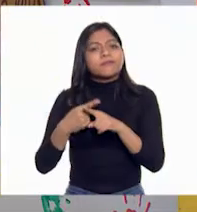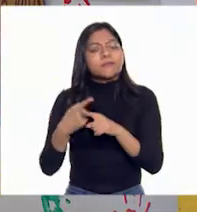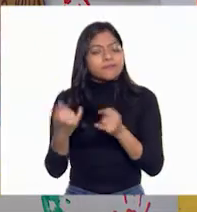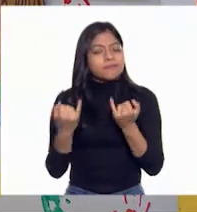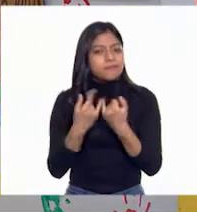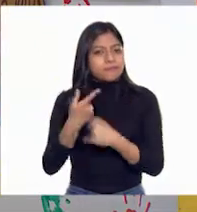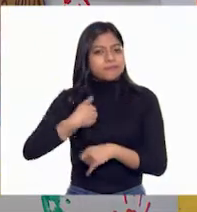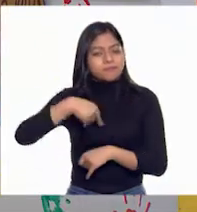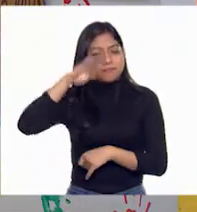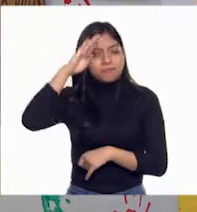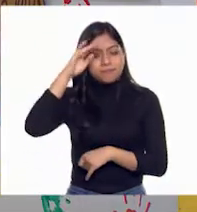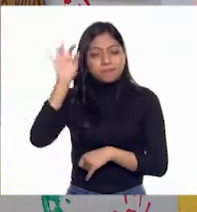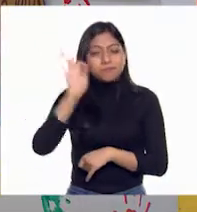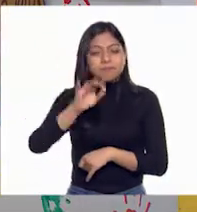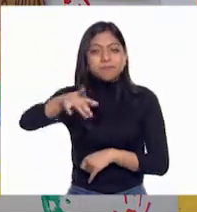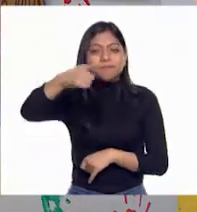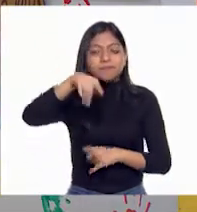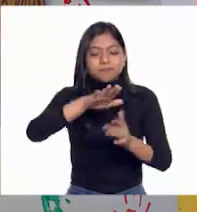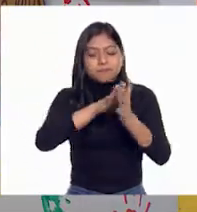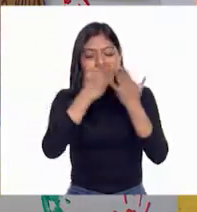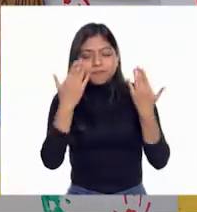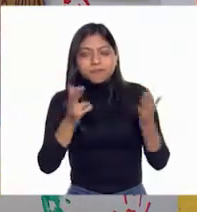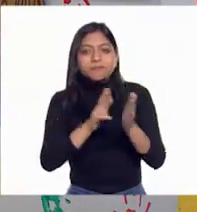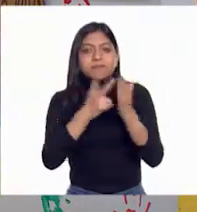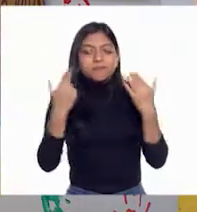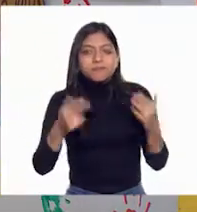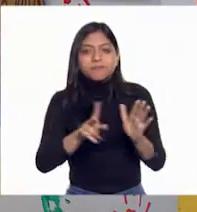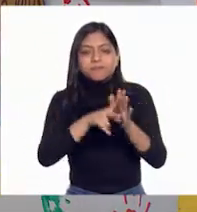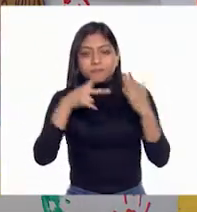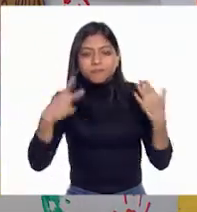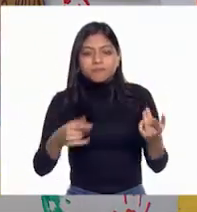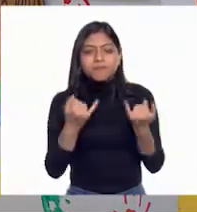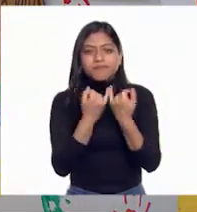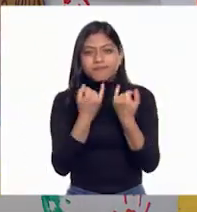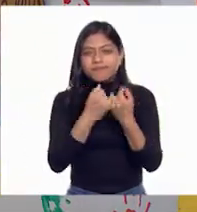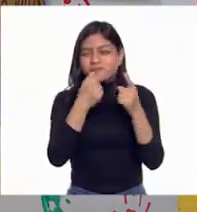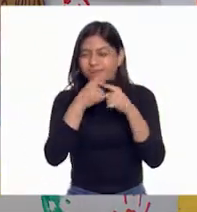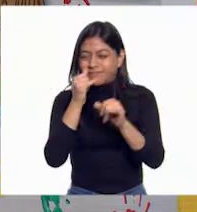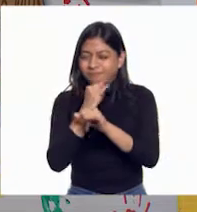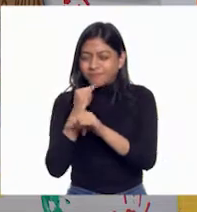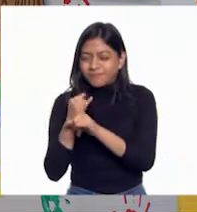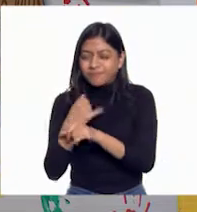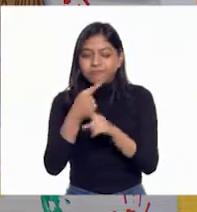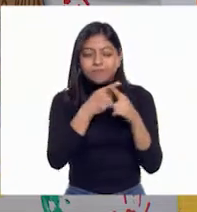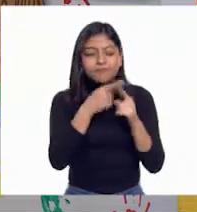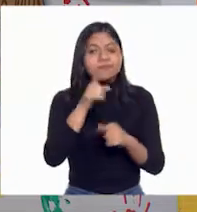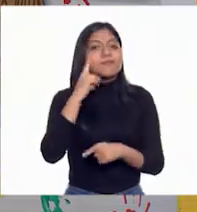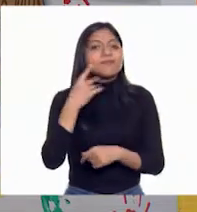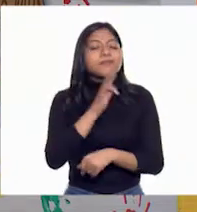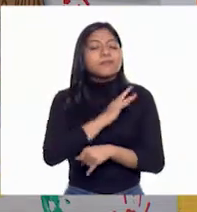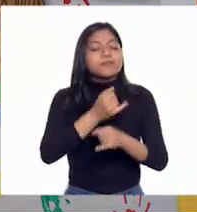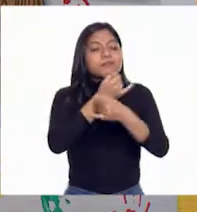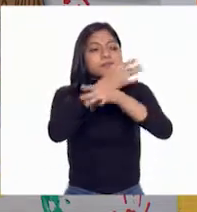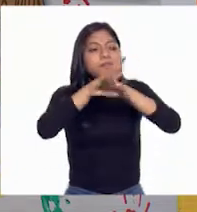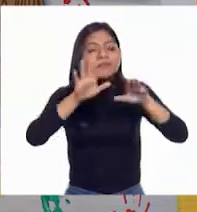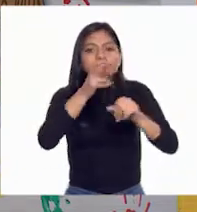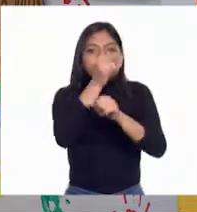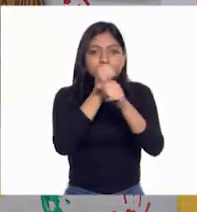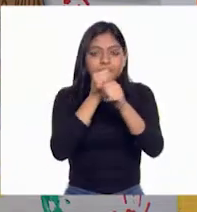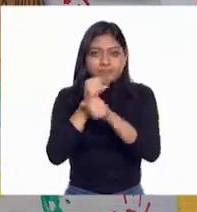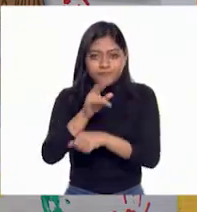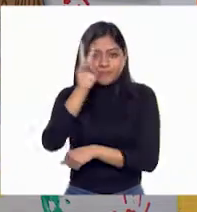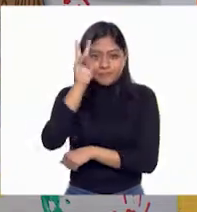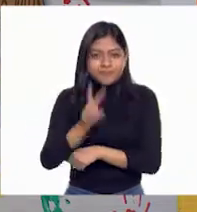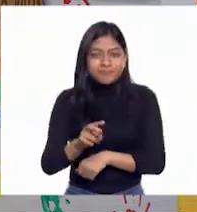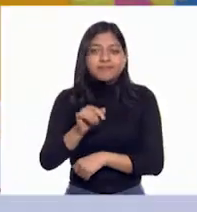pensando en qué libros, revistas, periódicos y otras fuentes pueden obtener más información al respecto. Ay, sí, la